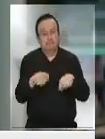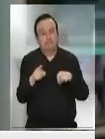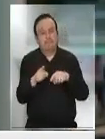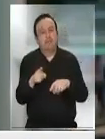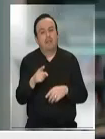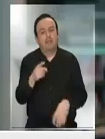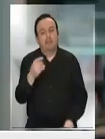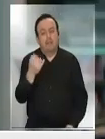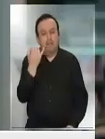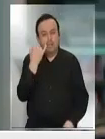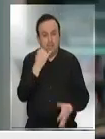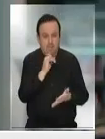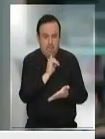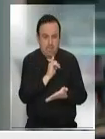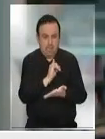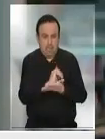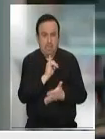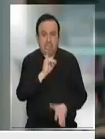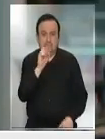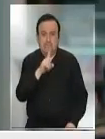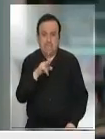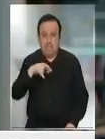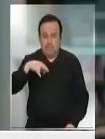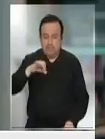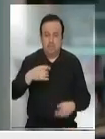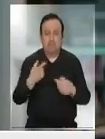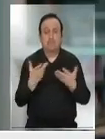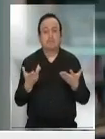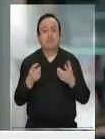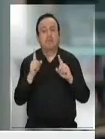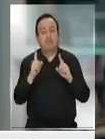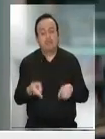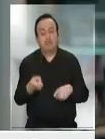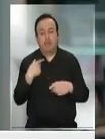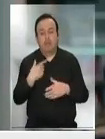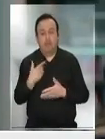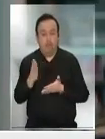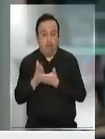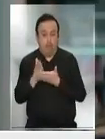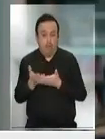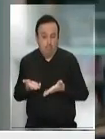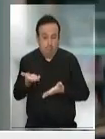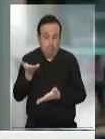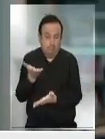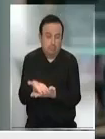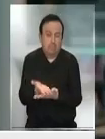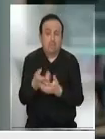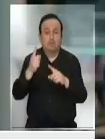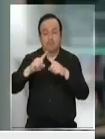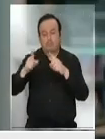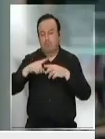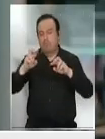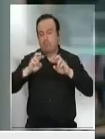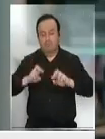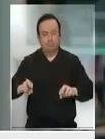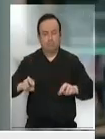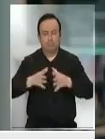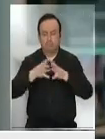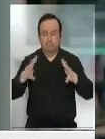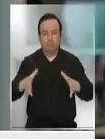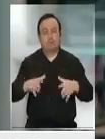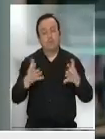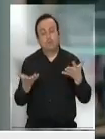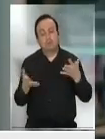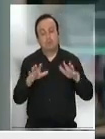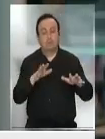que las ISAPRES evolucionen a un seguro de segundo piso. Esa propuesta nosotros como colegio la hemos presentado en múltiples oportunidades.